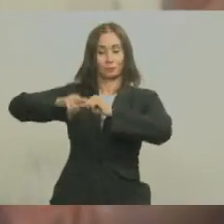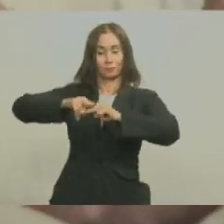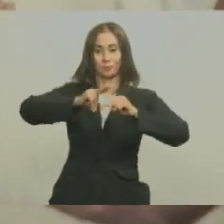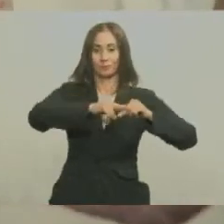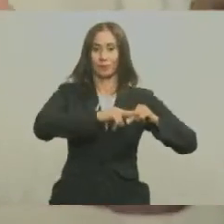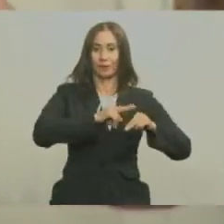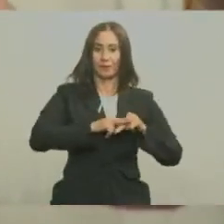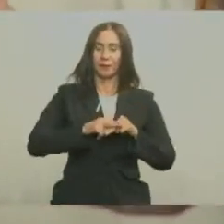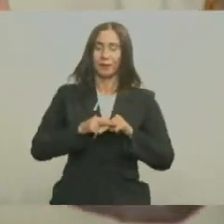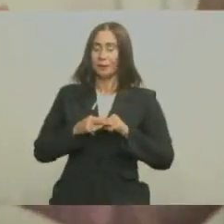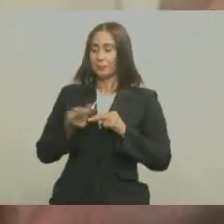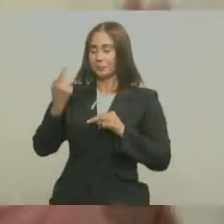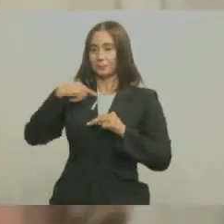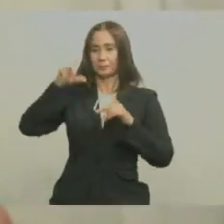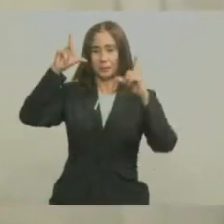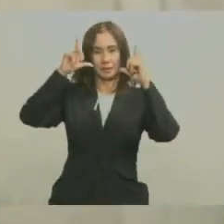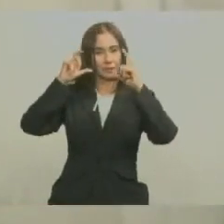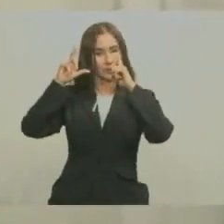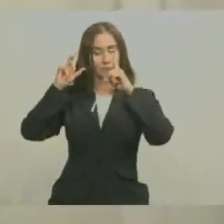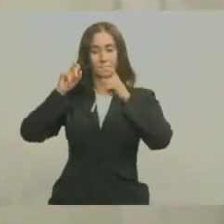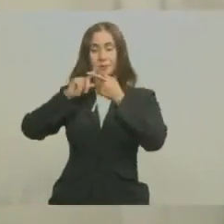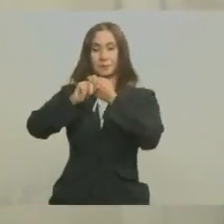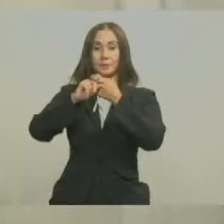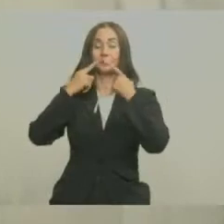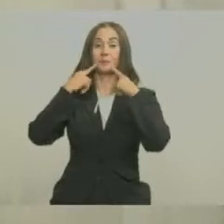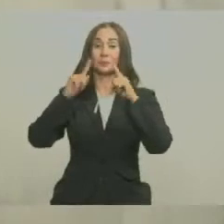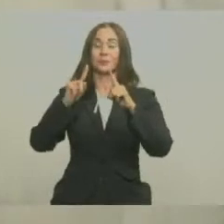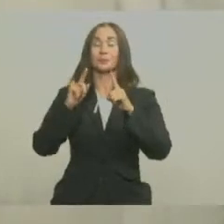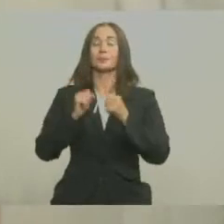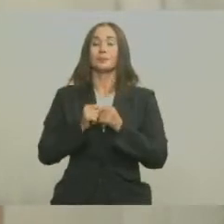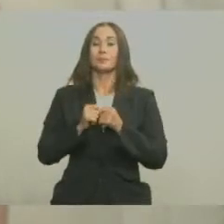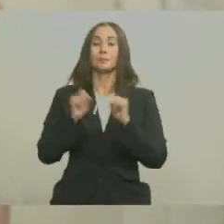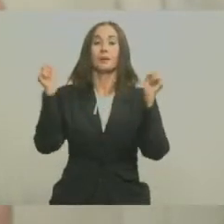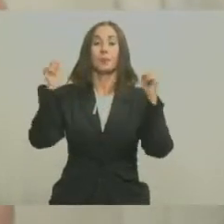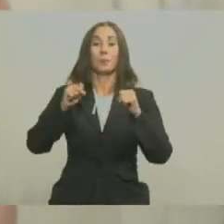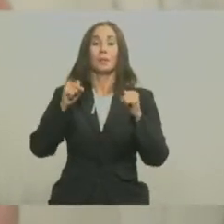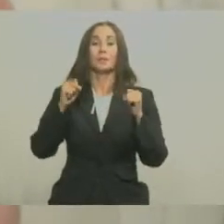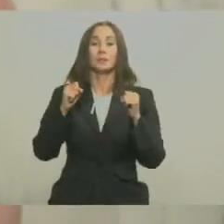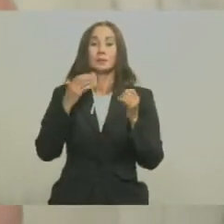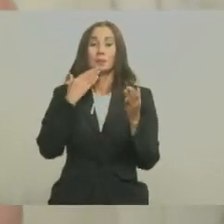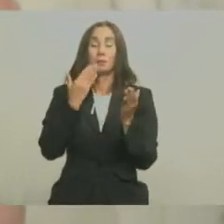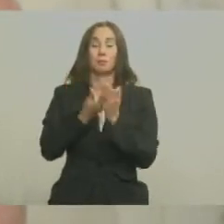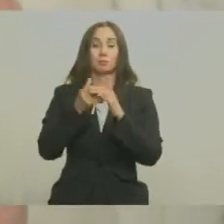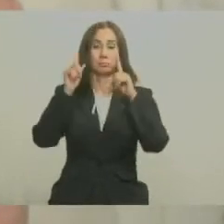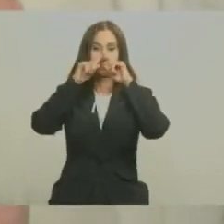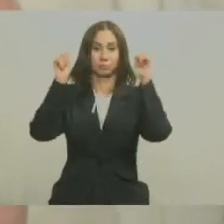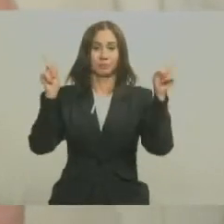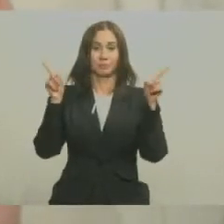asientos para que las tomas de nuestros amigos de la prensa puedan ser